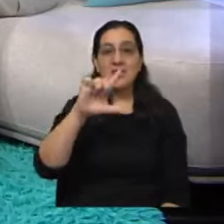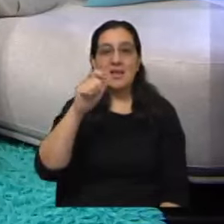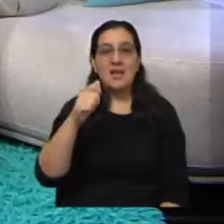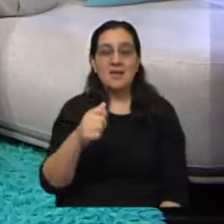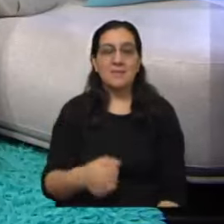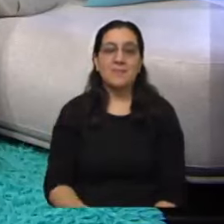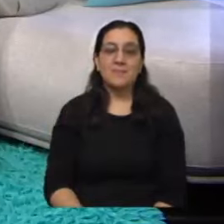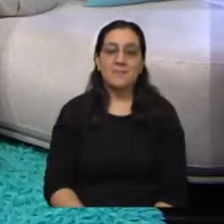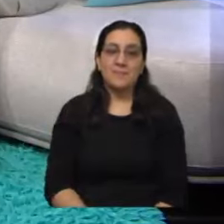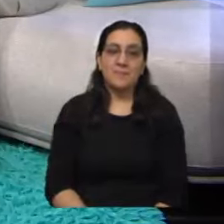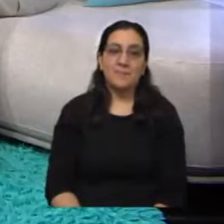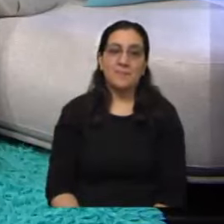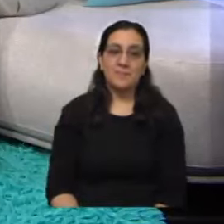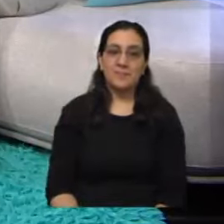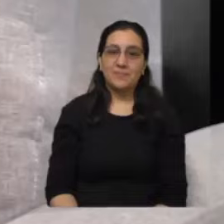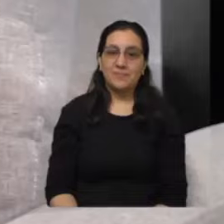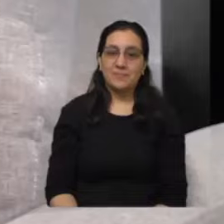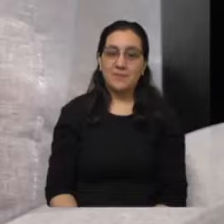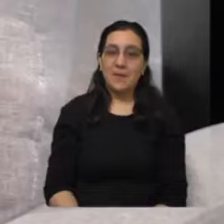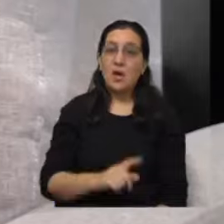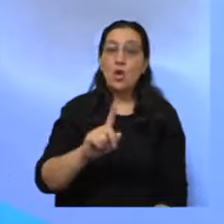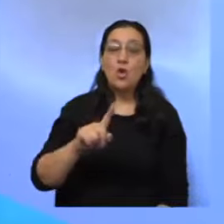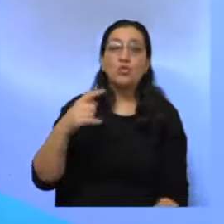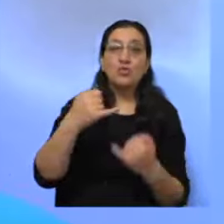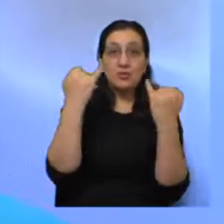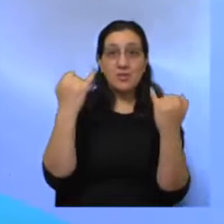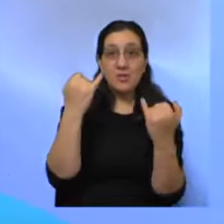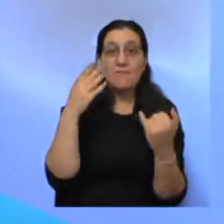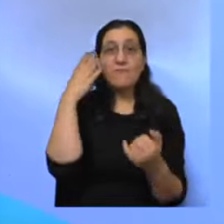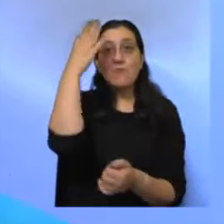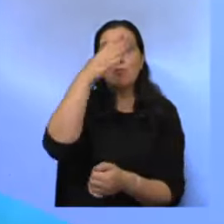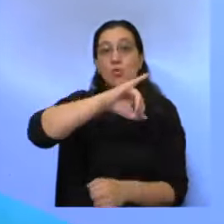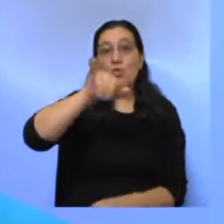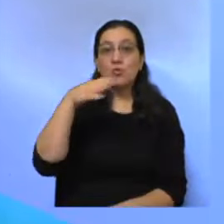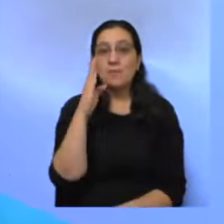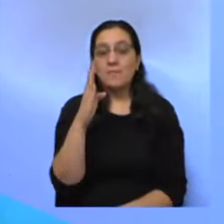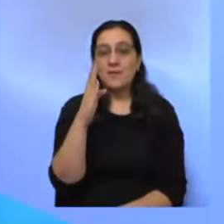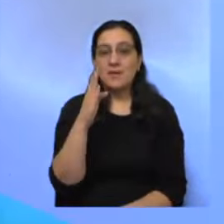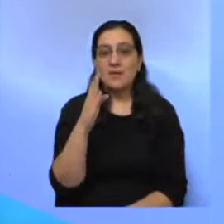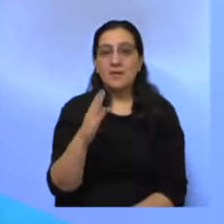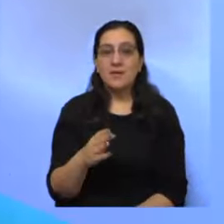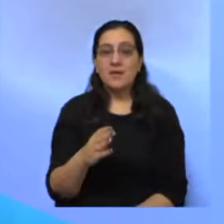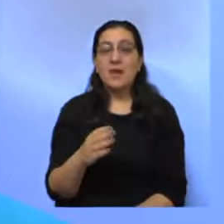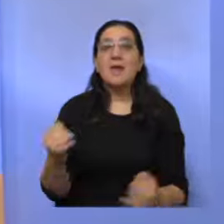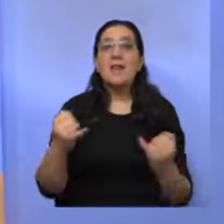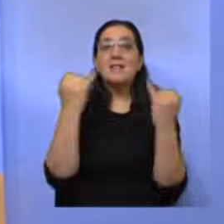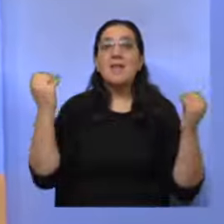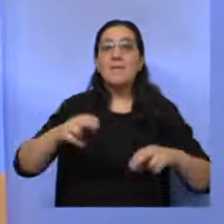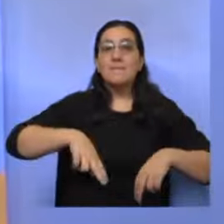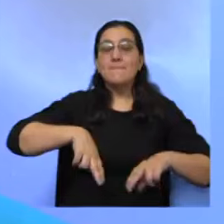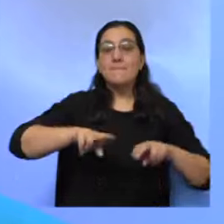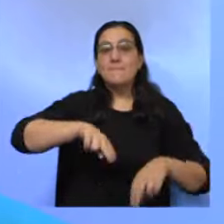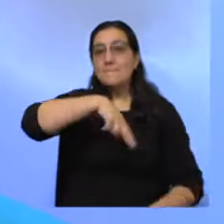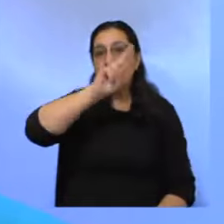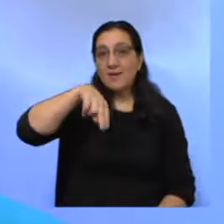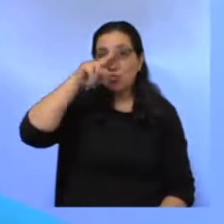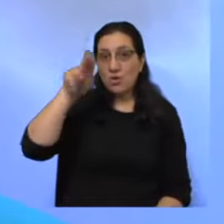8. Perfecto. Mirá, estaba todo. Viste, el otro día estuvimos con JP en el gran día de McDonald's, atendiendo un poco. Sí. Y la